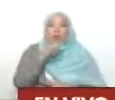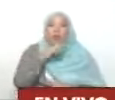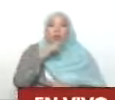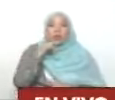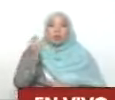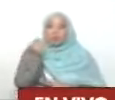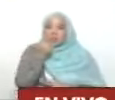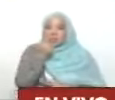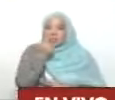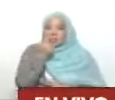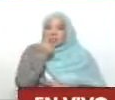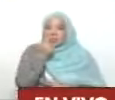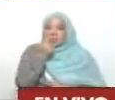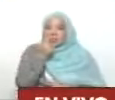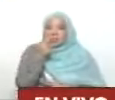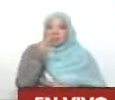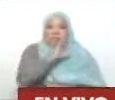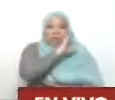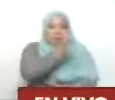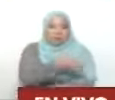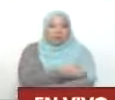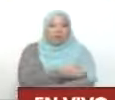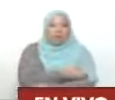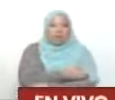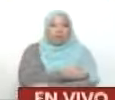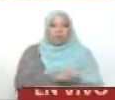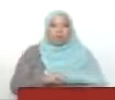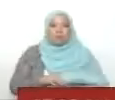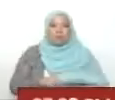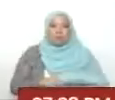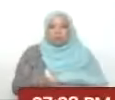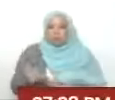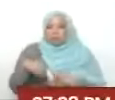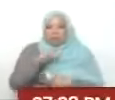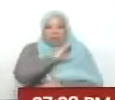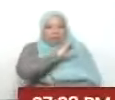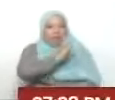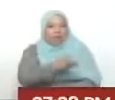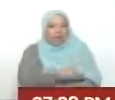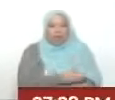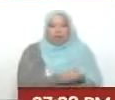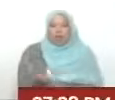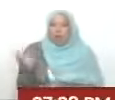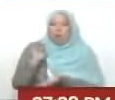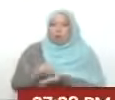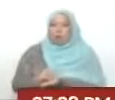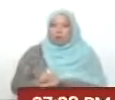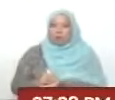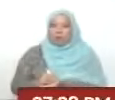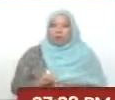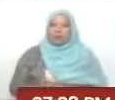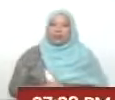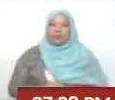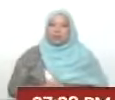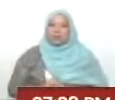refresca, te repotencia y te dispara, pues, te llena de energía. Bueno, Julio. Presidente,